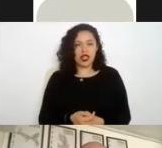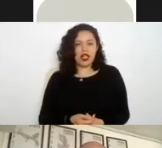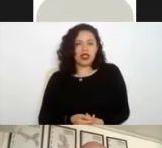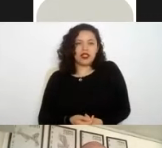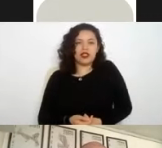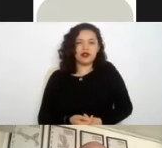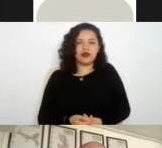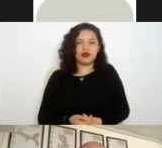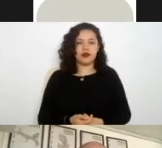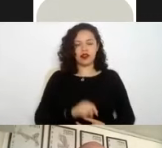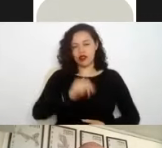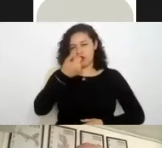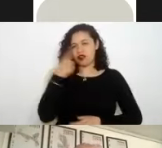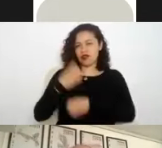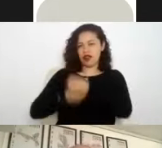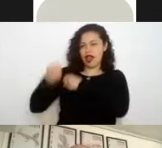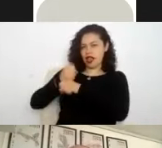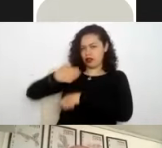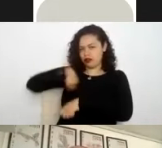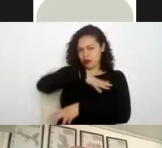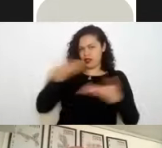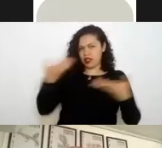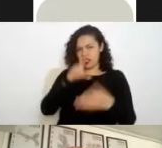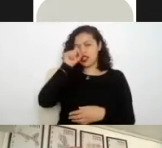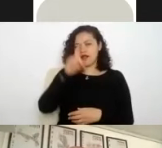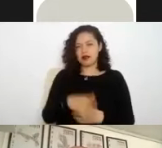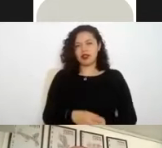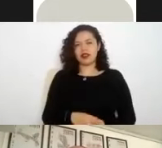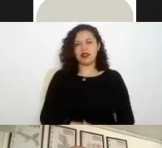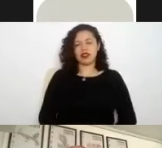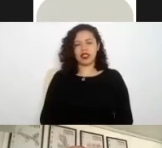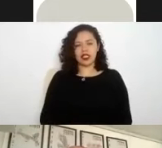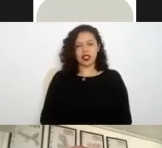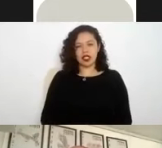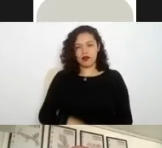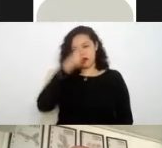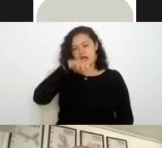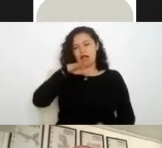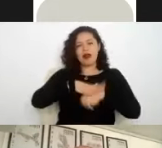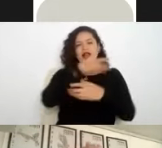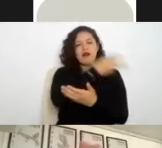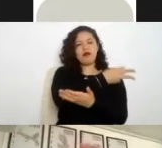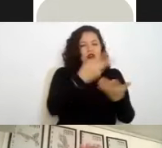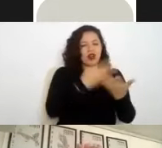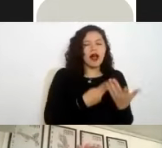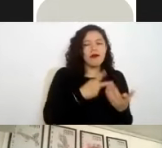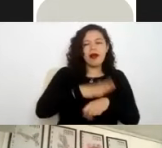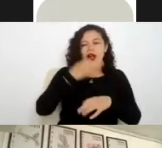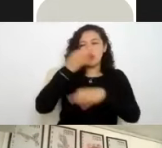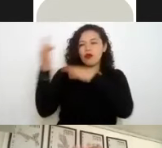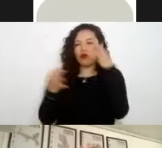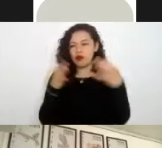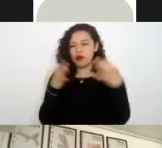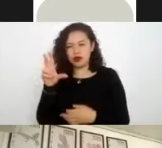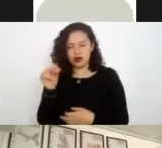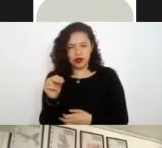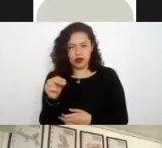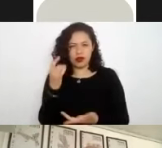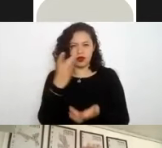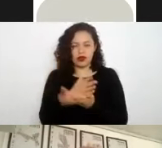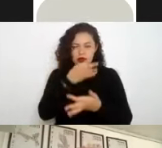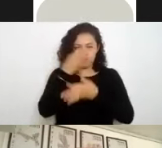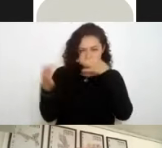que hicimos igual el año pasado, que este pues, busca ser más un programa que solamente una campaña. Todo lo que buscamos más de las campañas